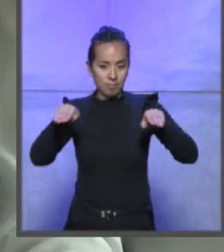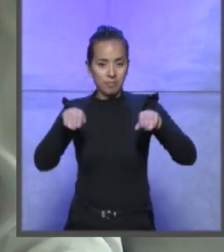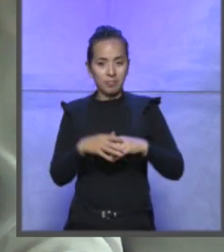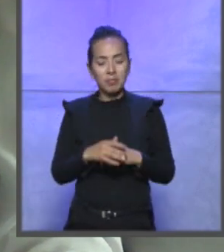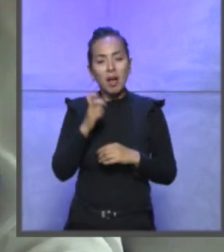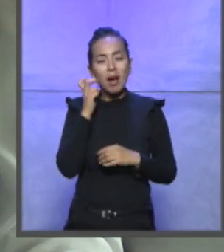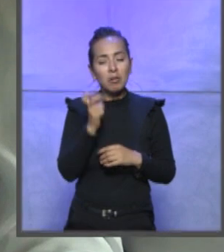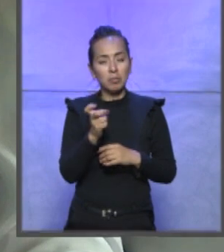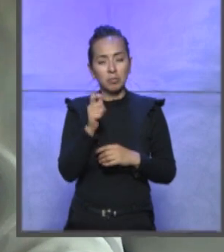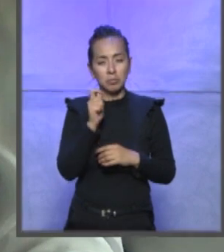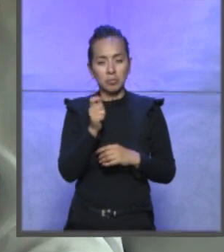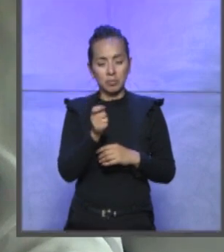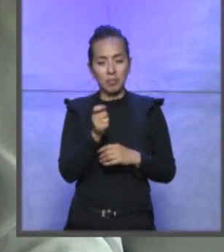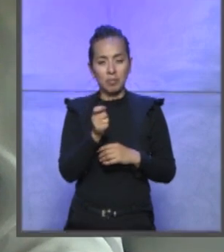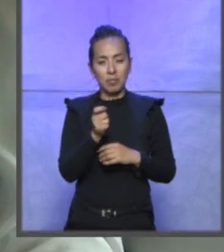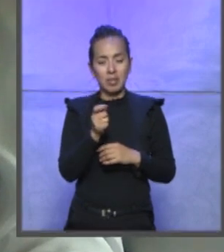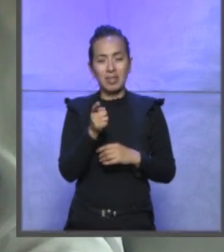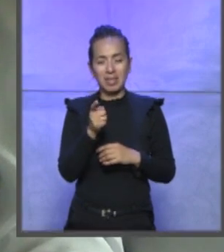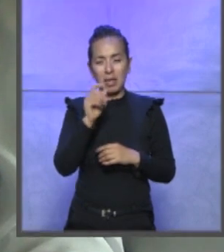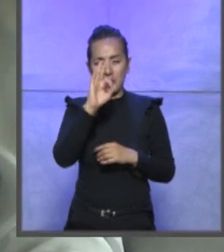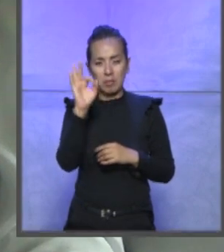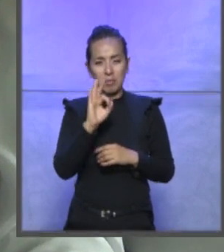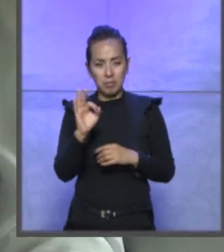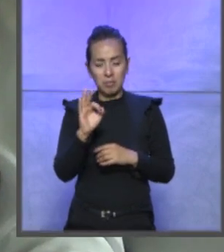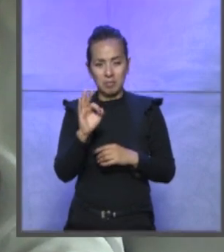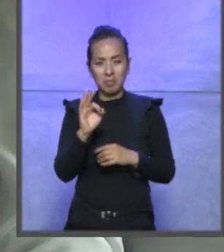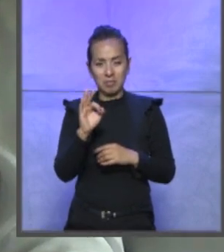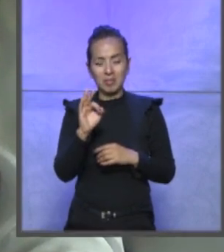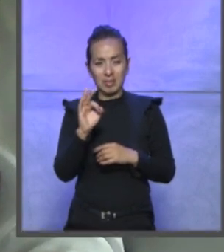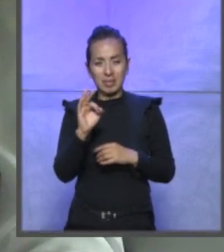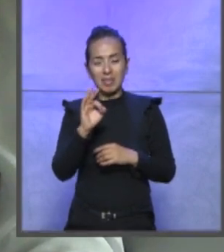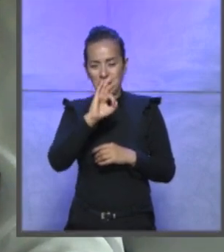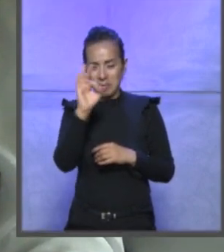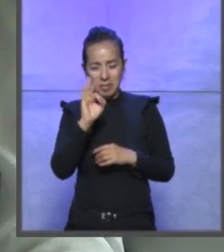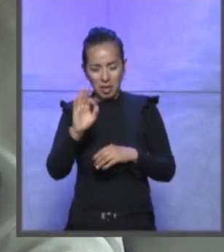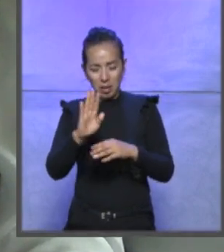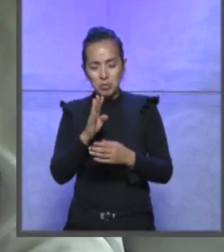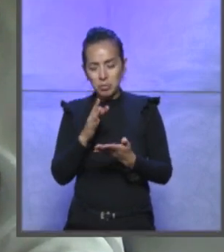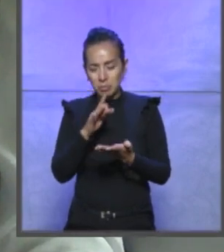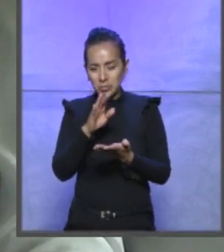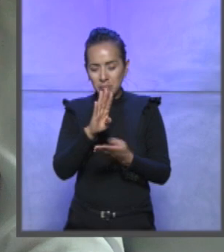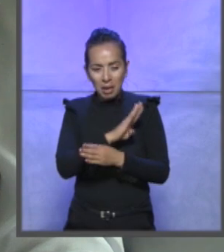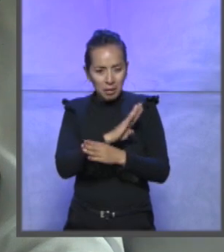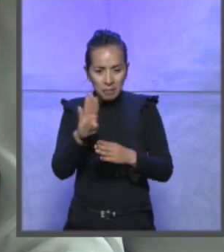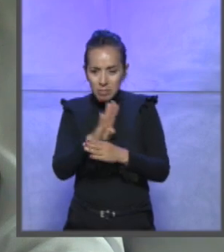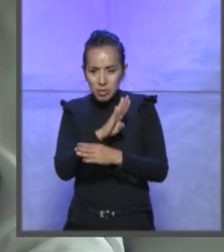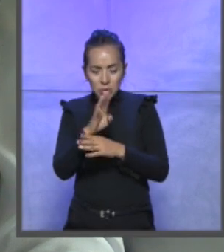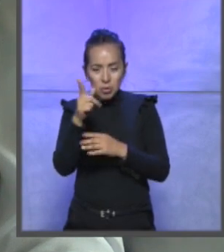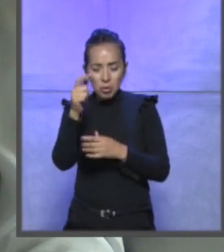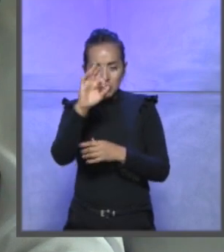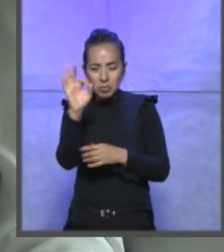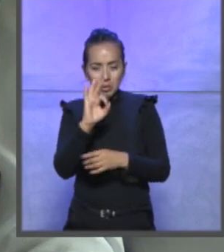equitativa, que prácticamente viene lo de la cuota de las ventajas de una cuota de participación